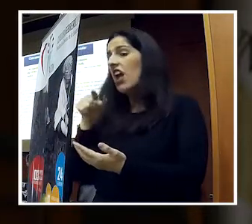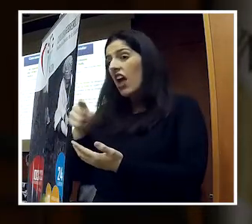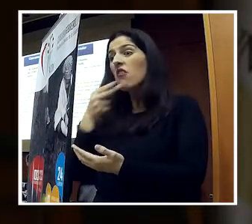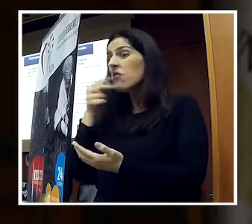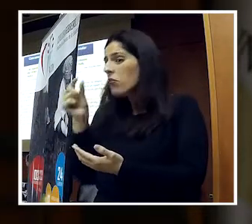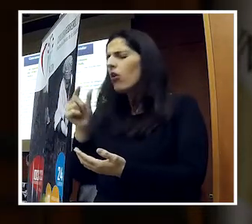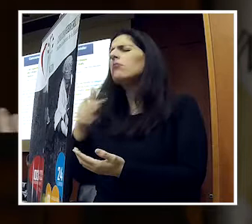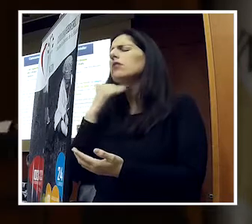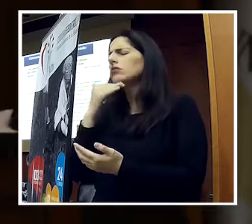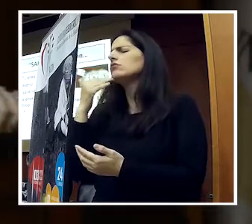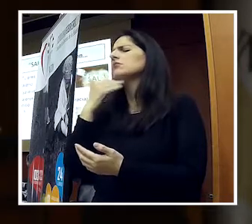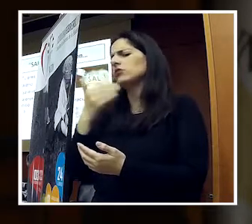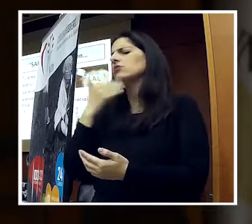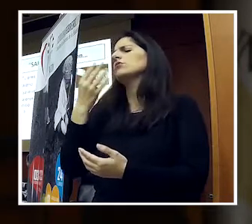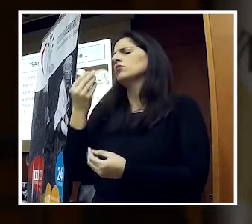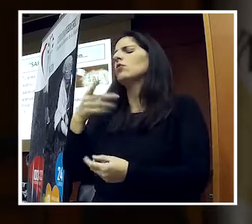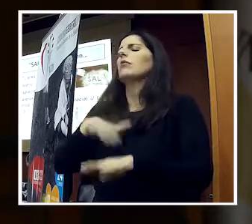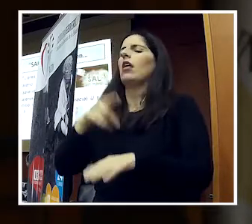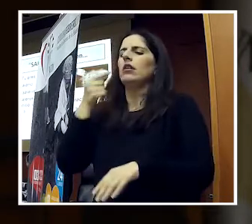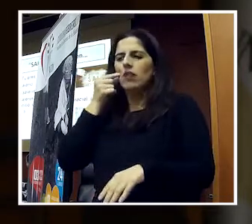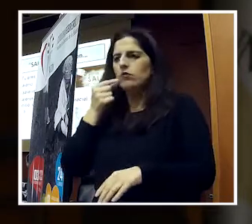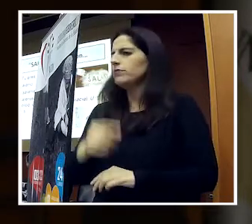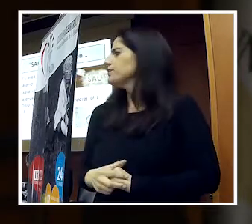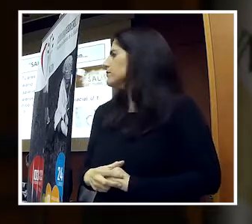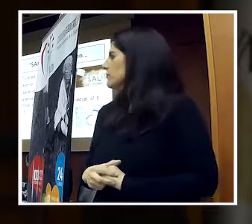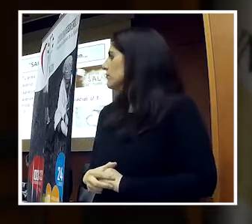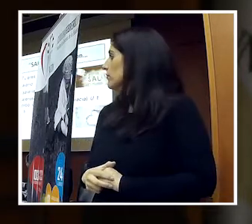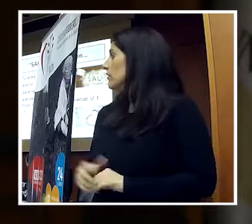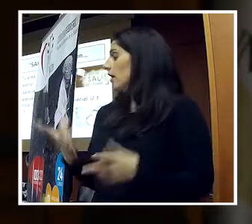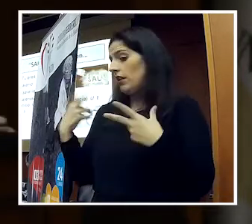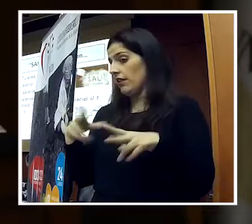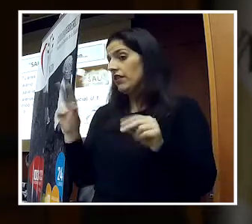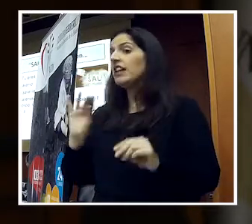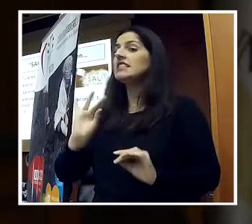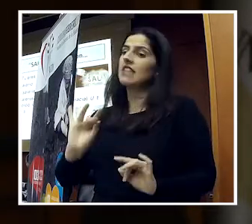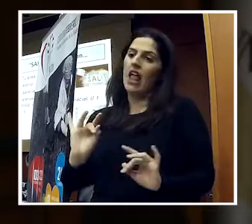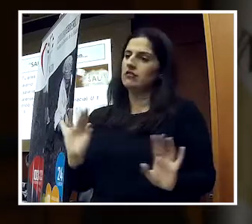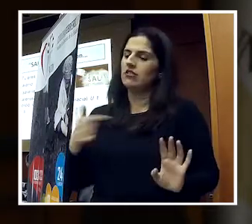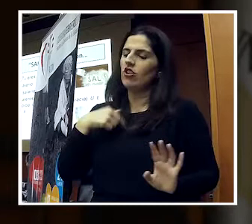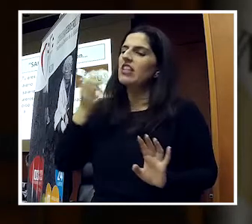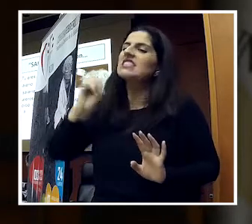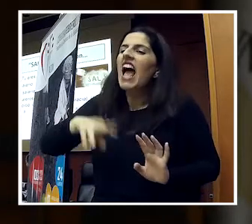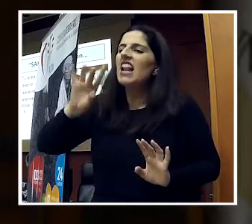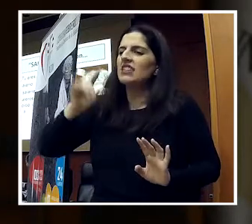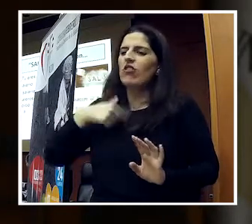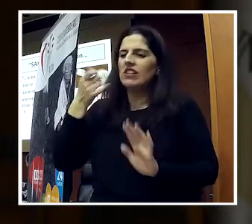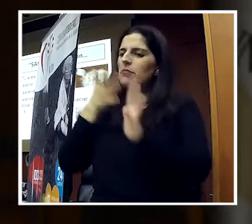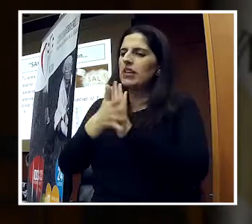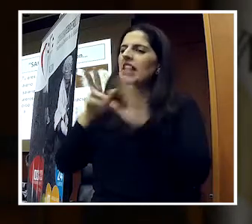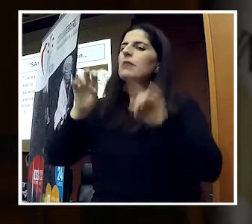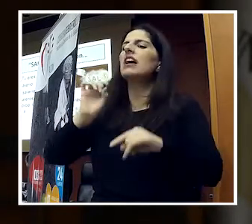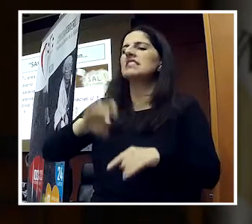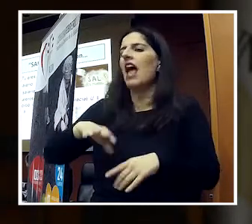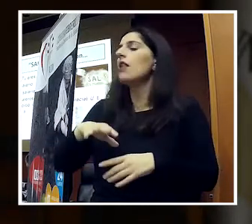pequeñas cantidades pueden ser bastante nocivas para la salud. Y ya acabando con la sal, no podía irme sin hipertensión a hablar de la